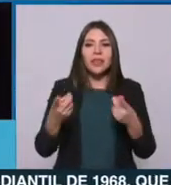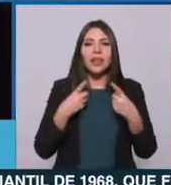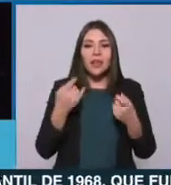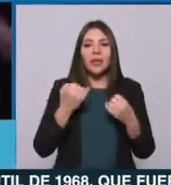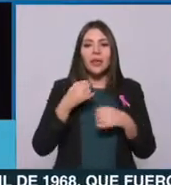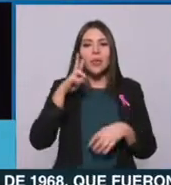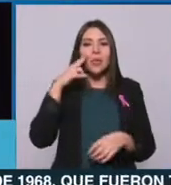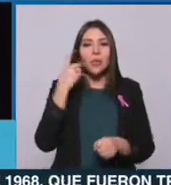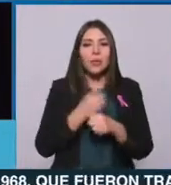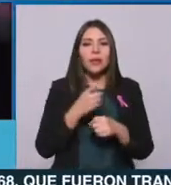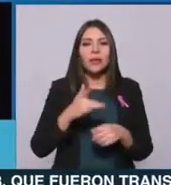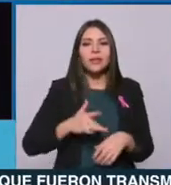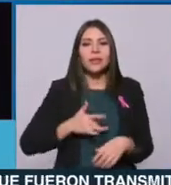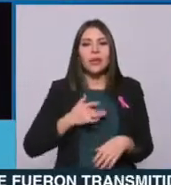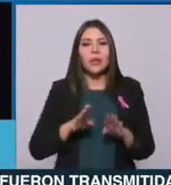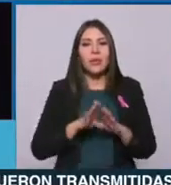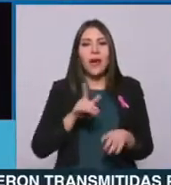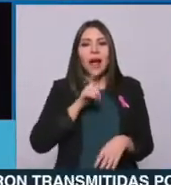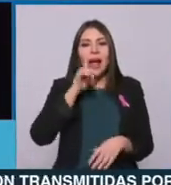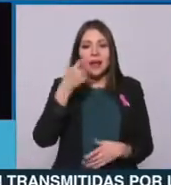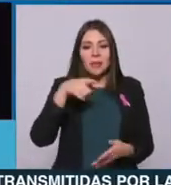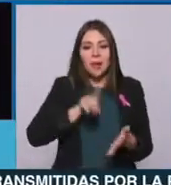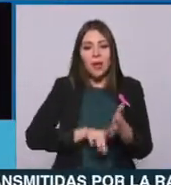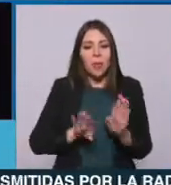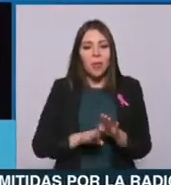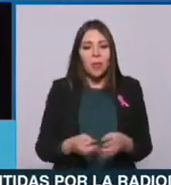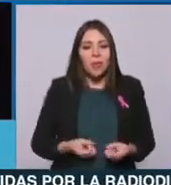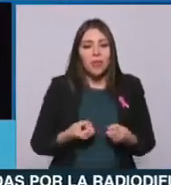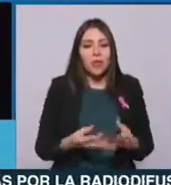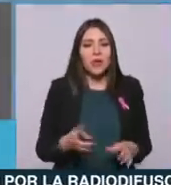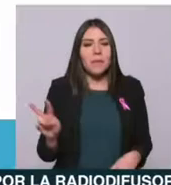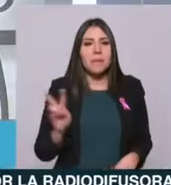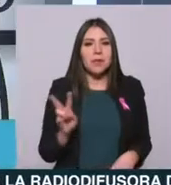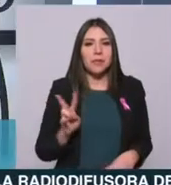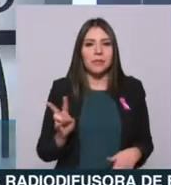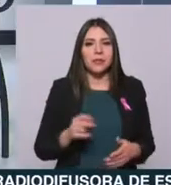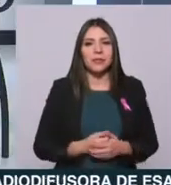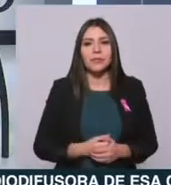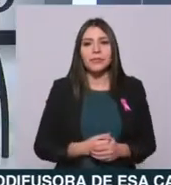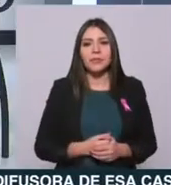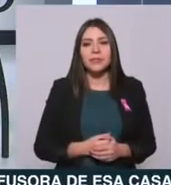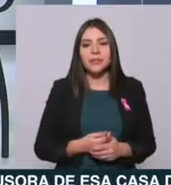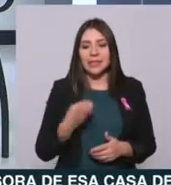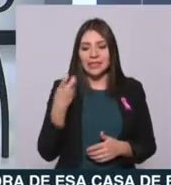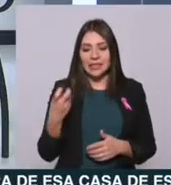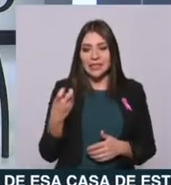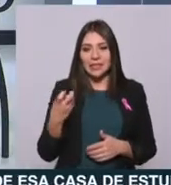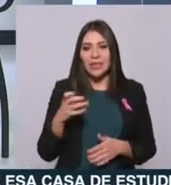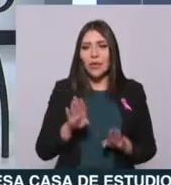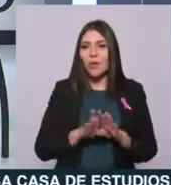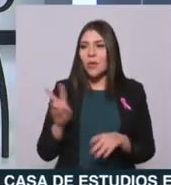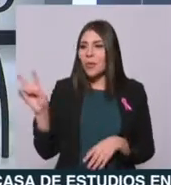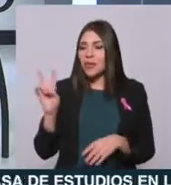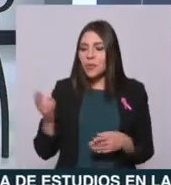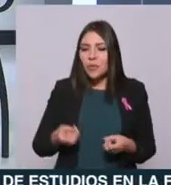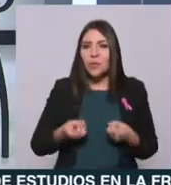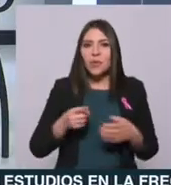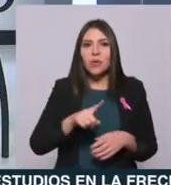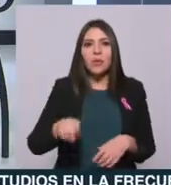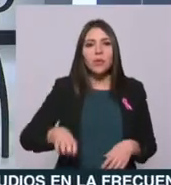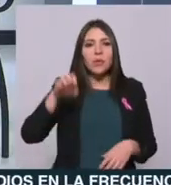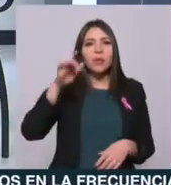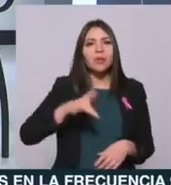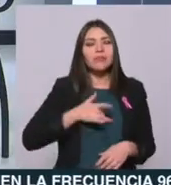es la vitamina del alma. Ahora, este voluntariado puede ser, por ejemplo, lo que le permita a nuestros adultos mantenerse activos y no estar en